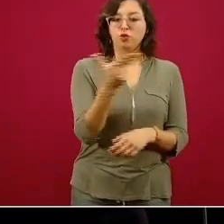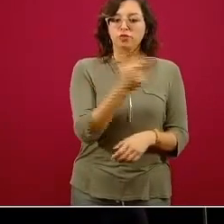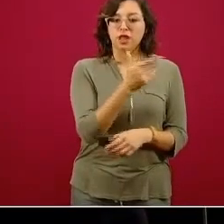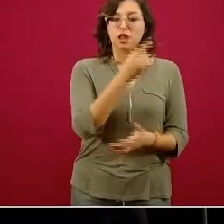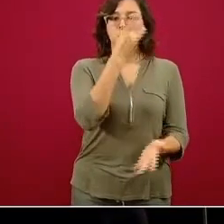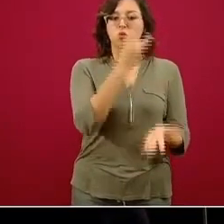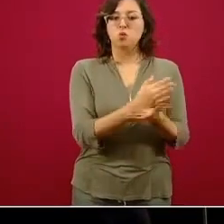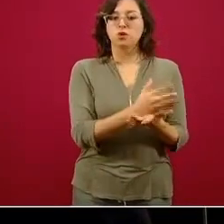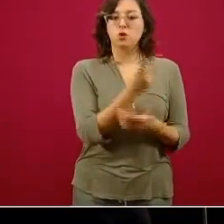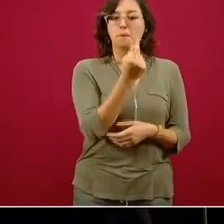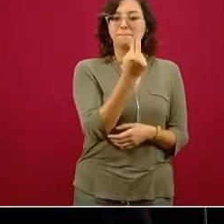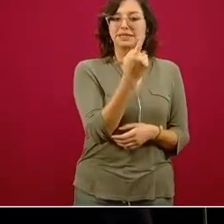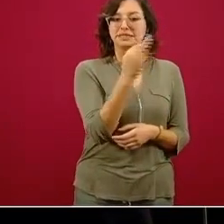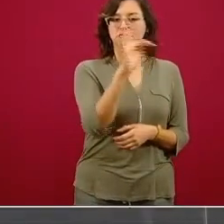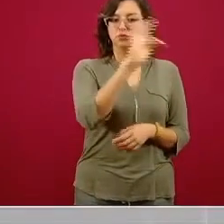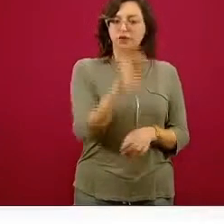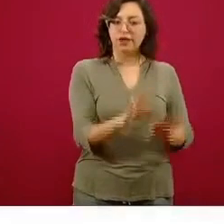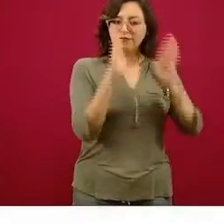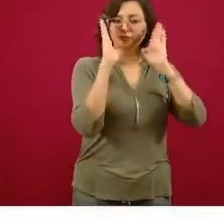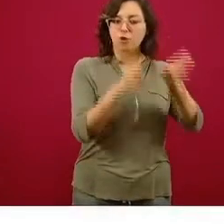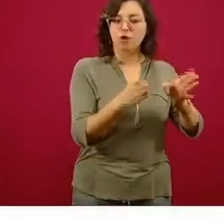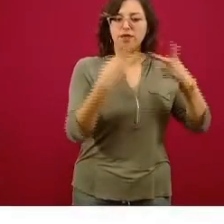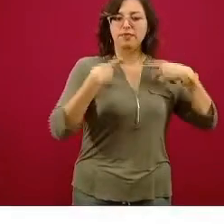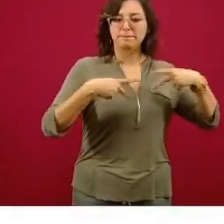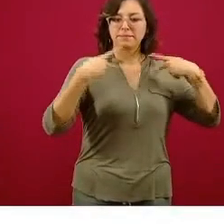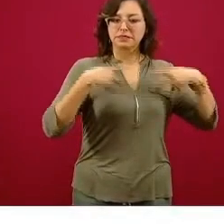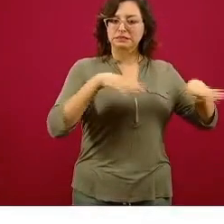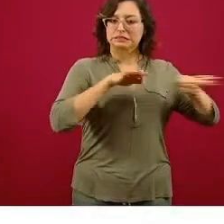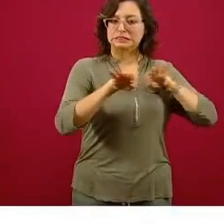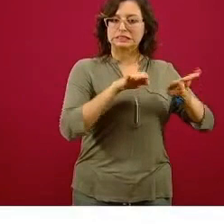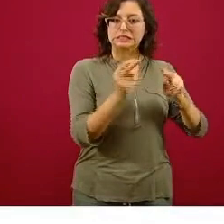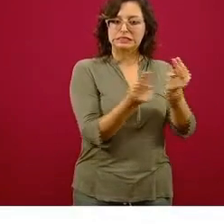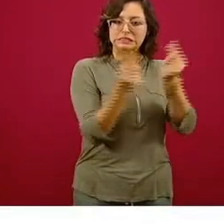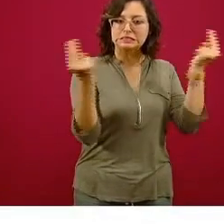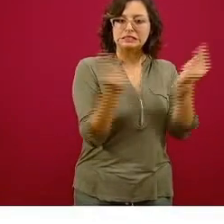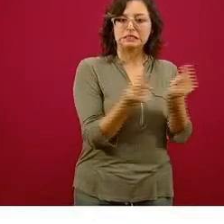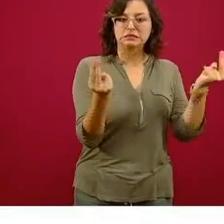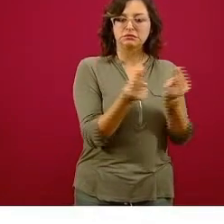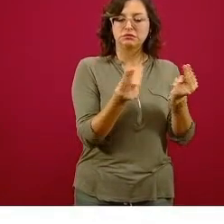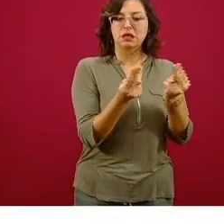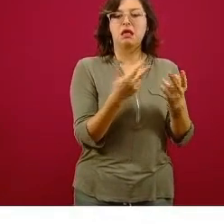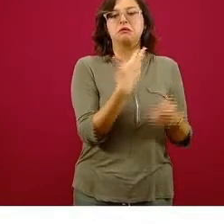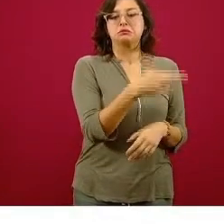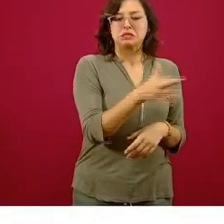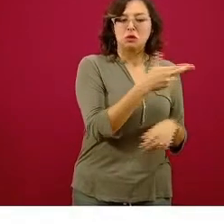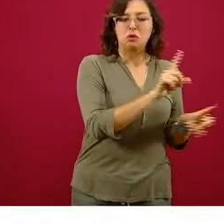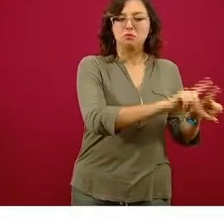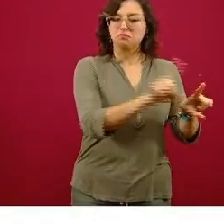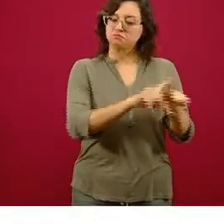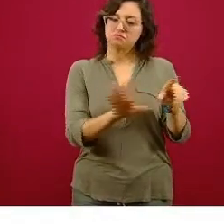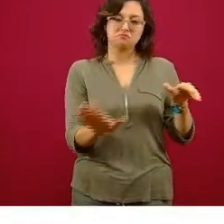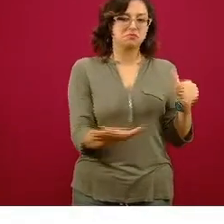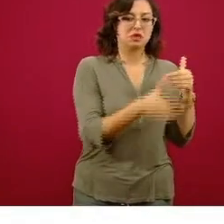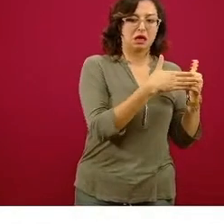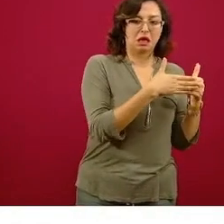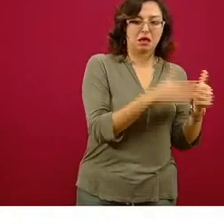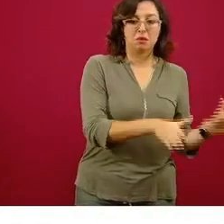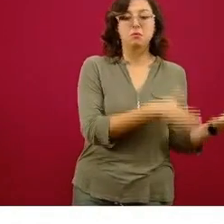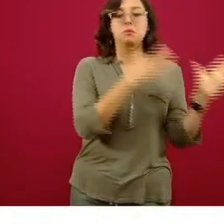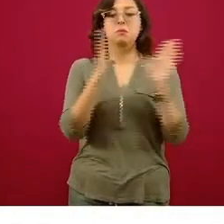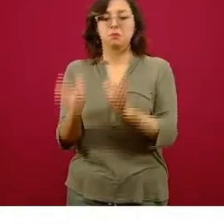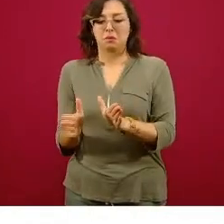25%, enfocado a personal esencial y con áreas comunes cerradas. En el caso del naranja, esta se puede incrementar hasta